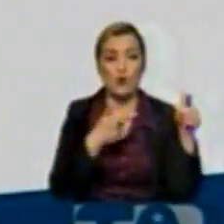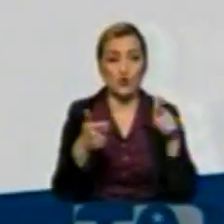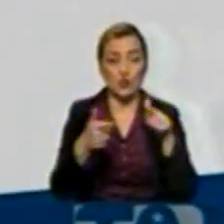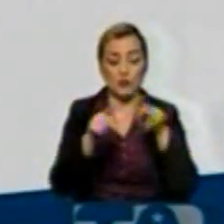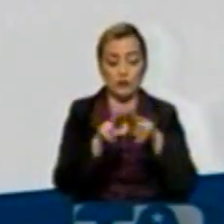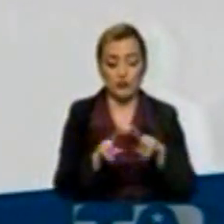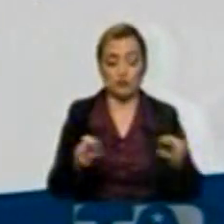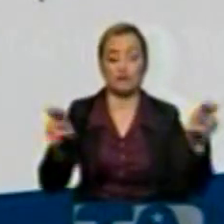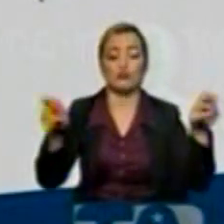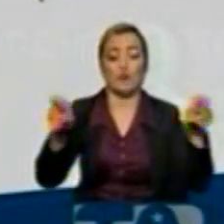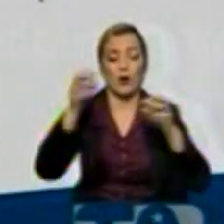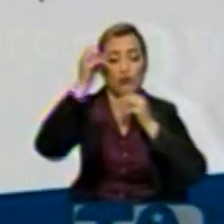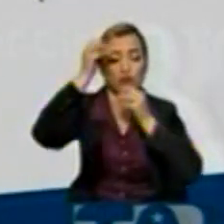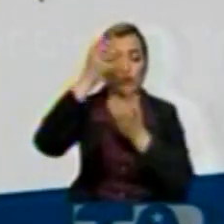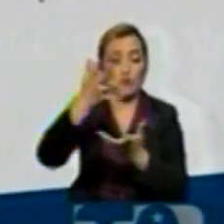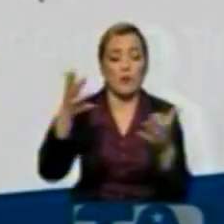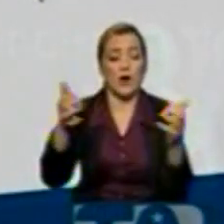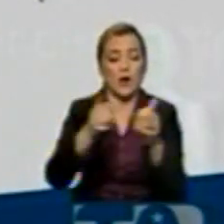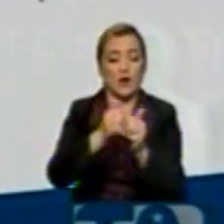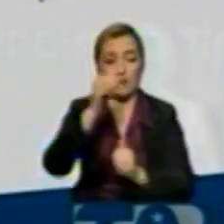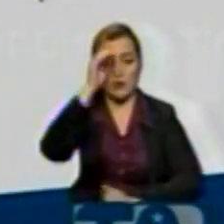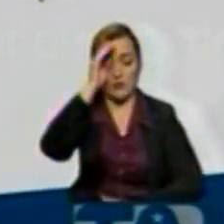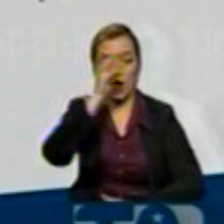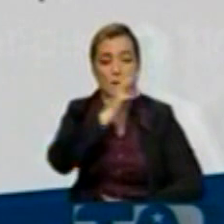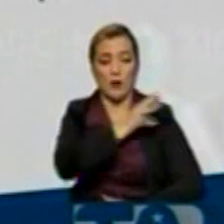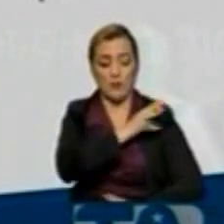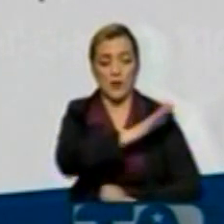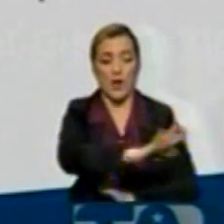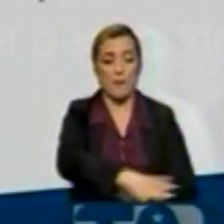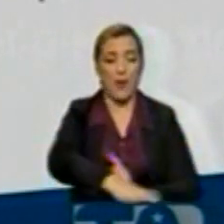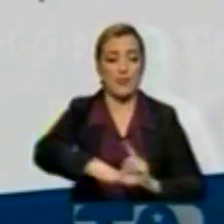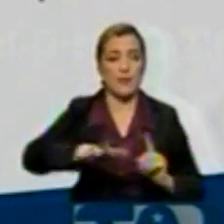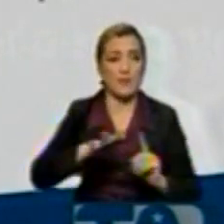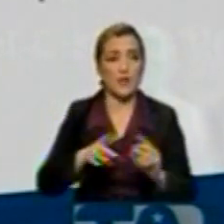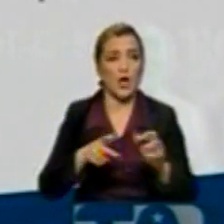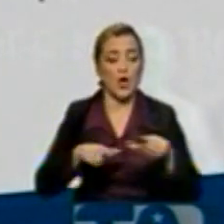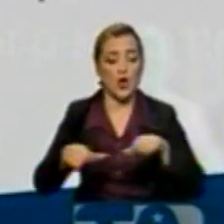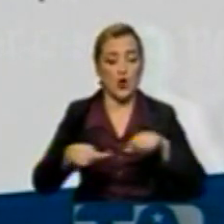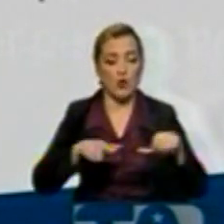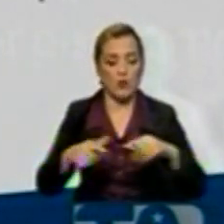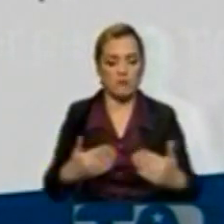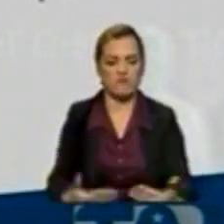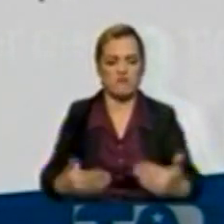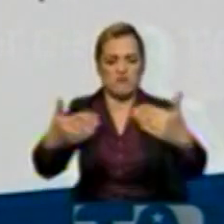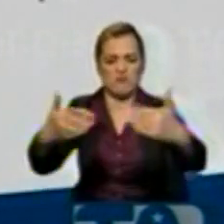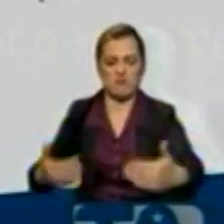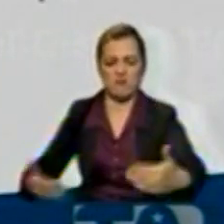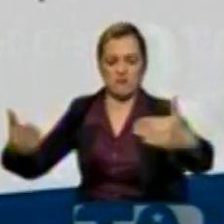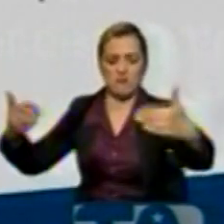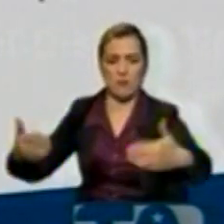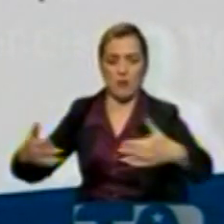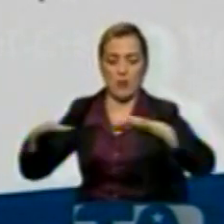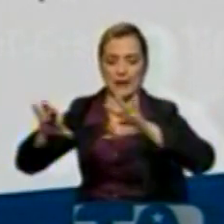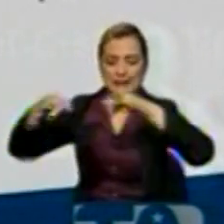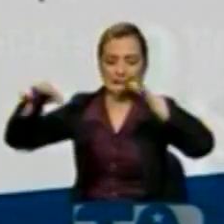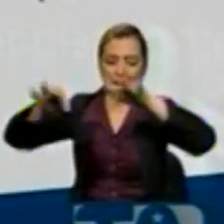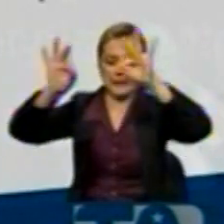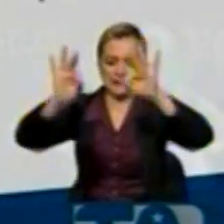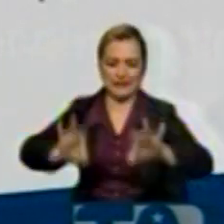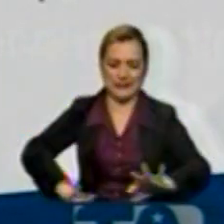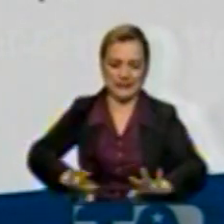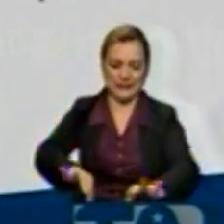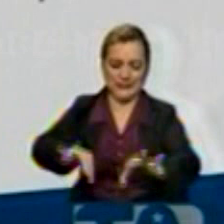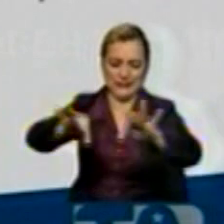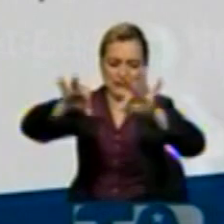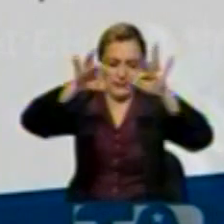natural, anunció que personal militar y ambientalista colocan barreras de contención y paños absorbentes para reducir el riesgo